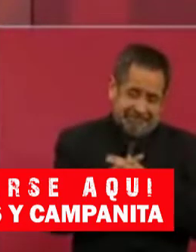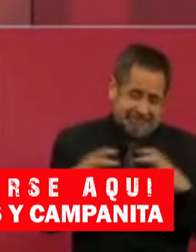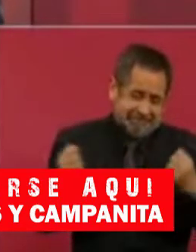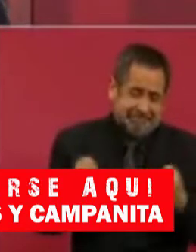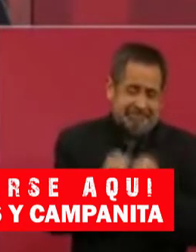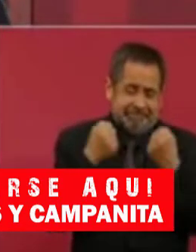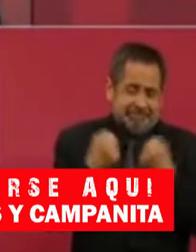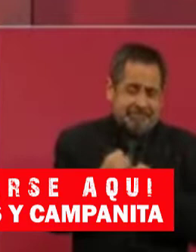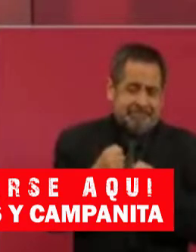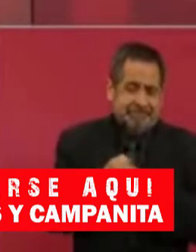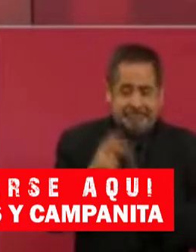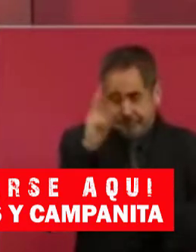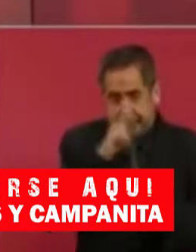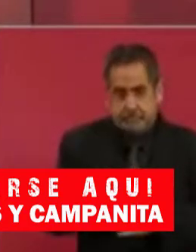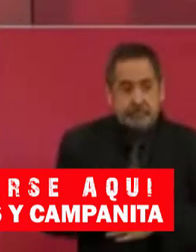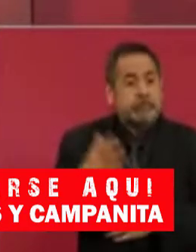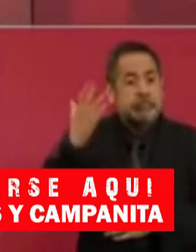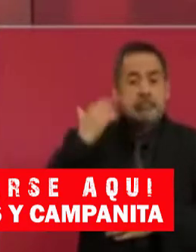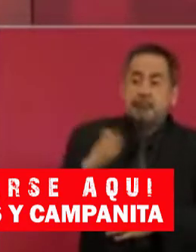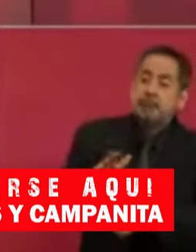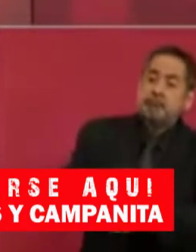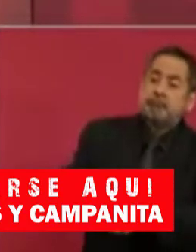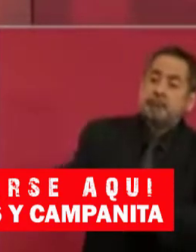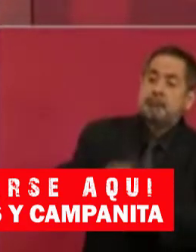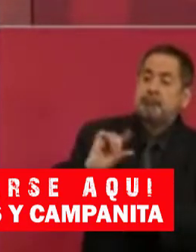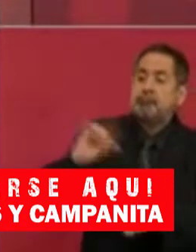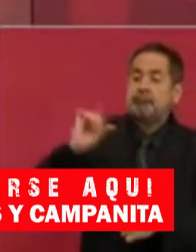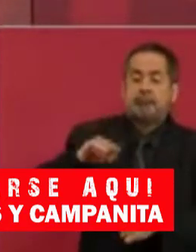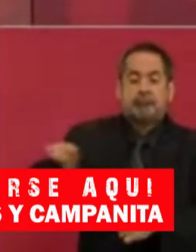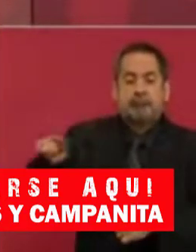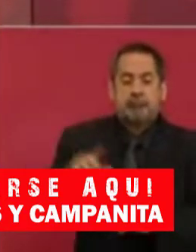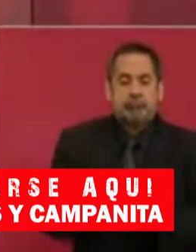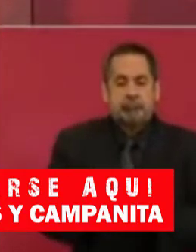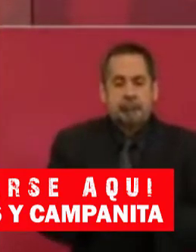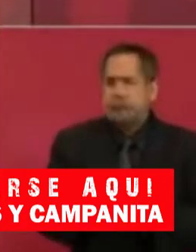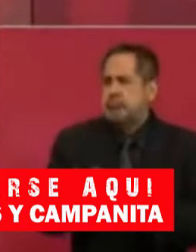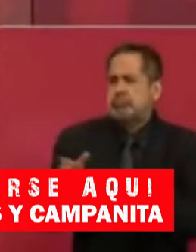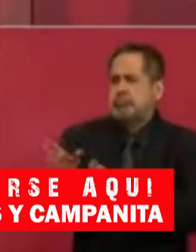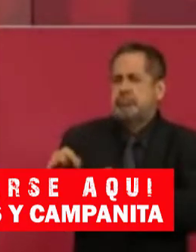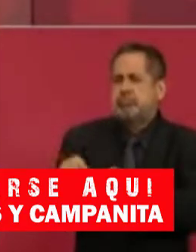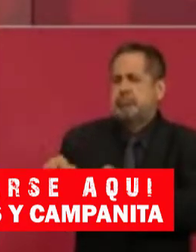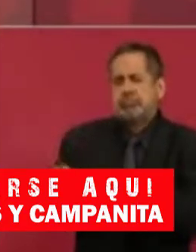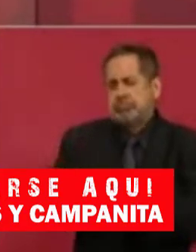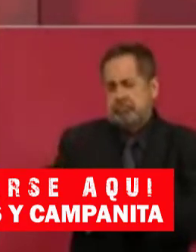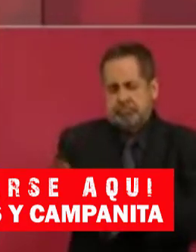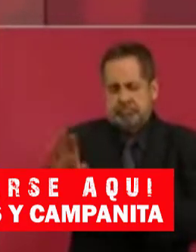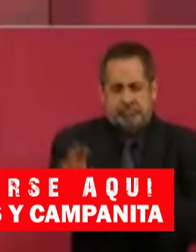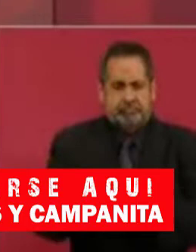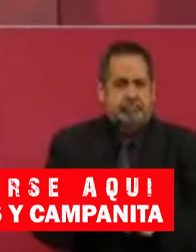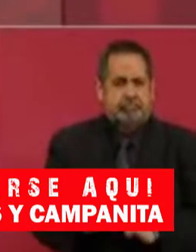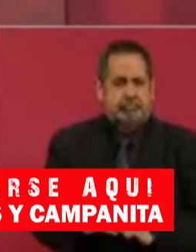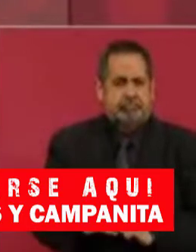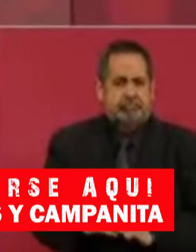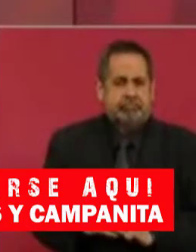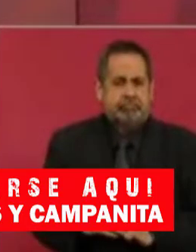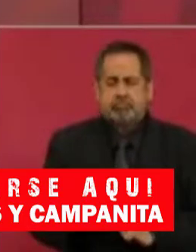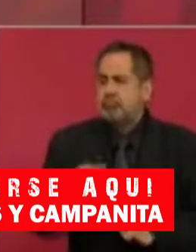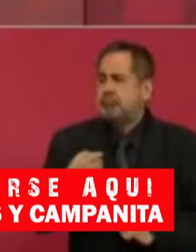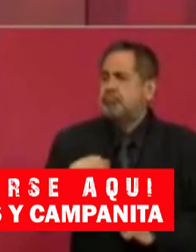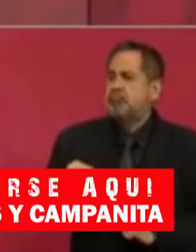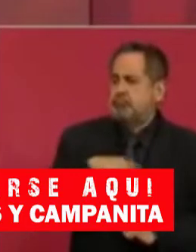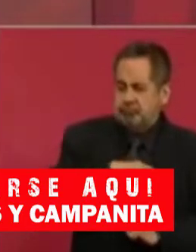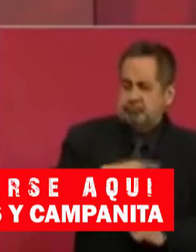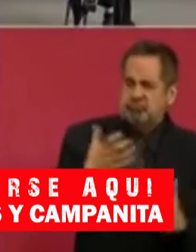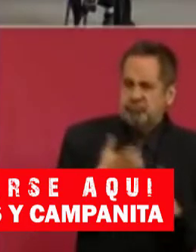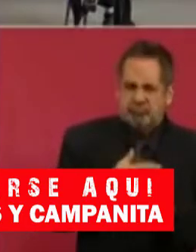Le decían a los altos mandos: ustedes hagan su trabajo y nosotros nos hacemos